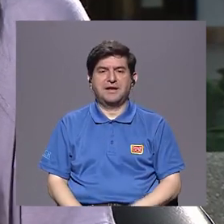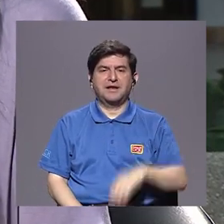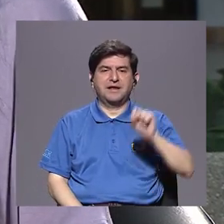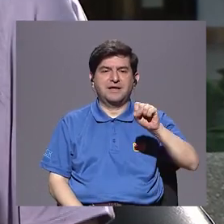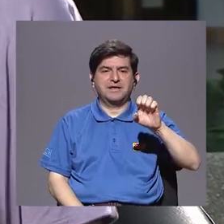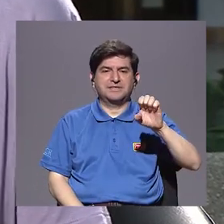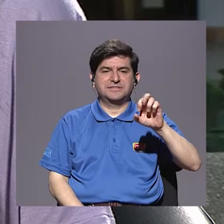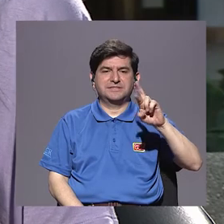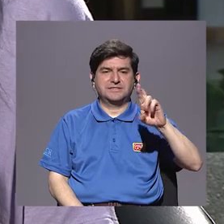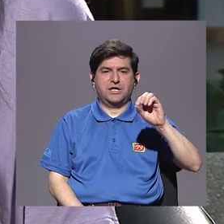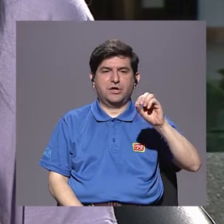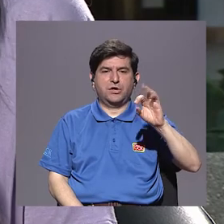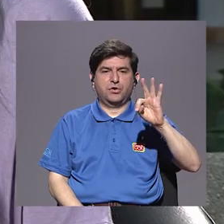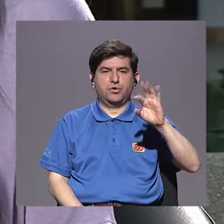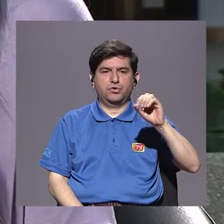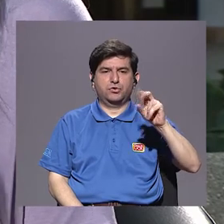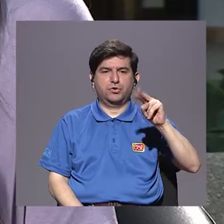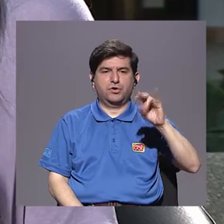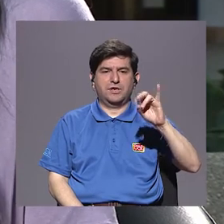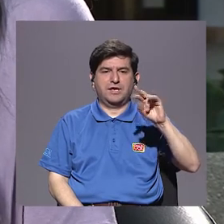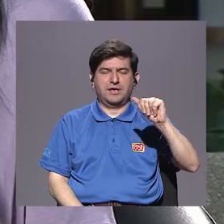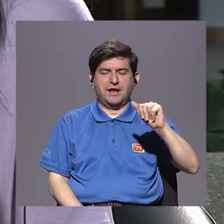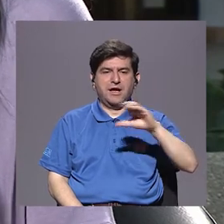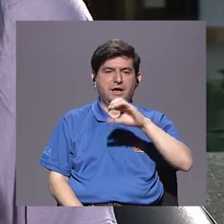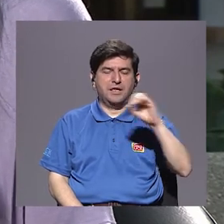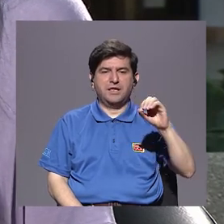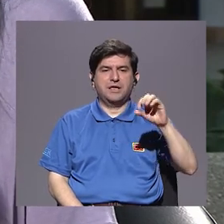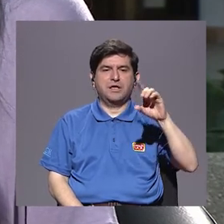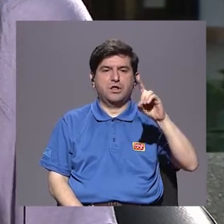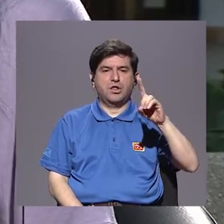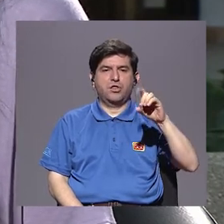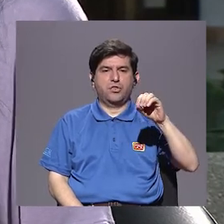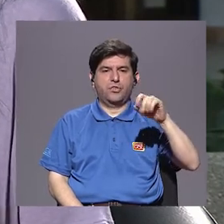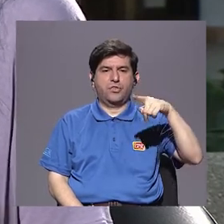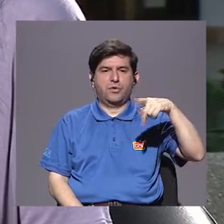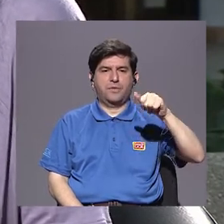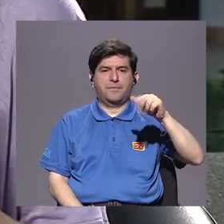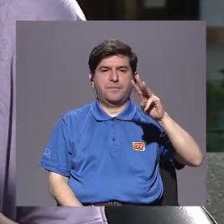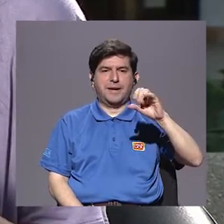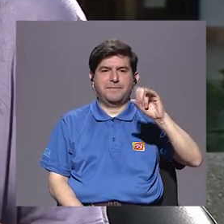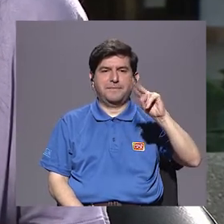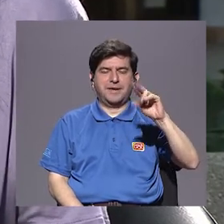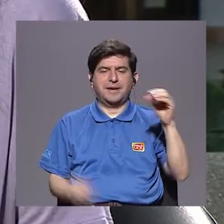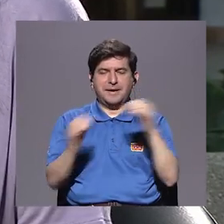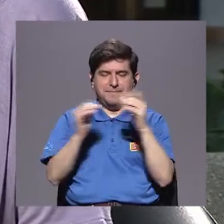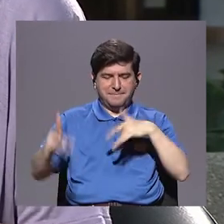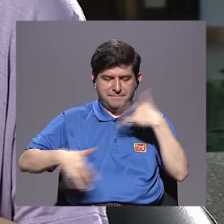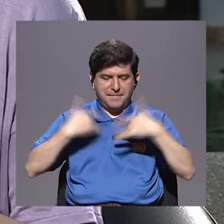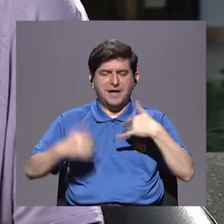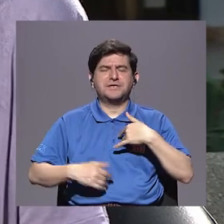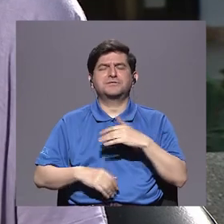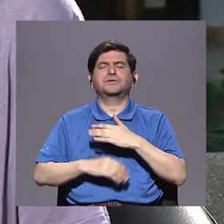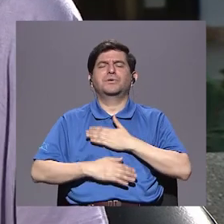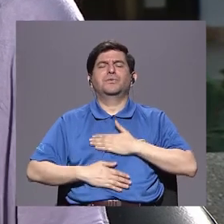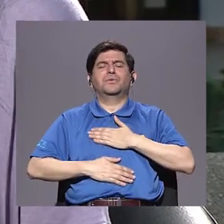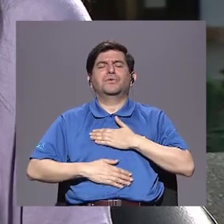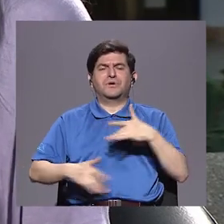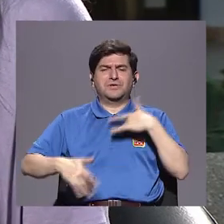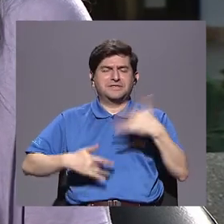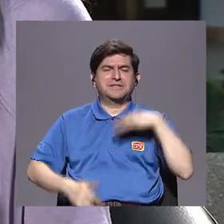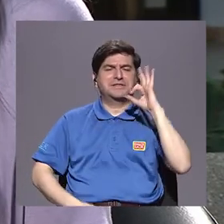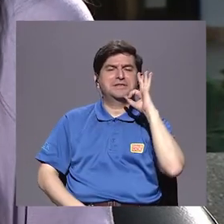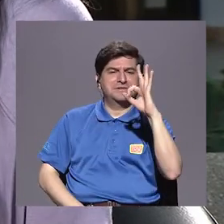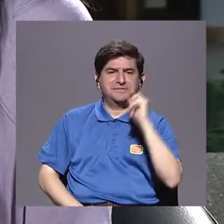normal, serotonina, dopamina, que son endorfinas que nos van a elevar la sensación de placer,